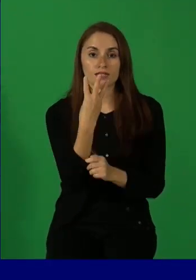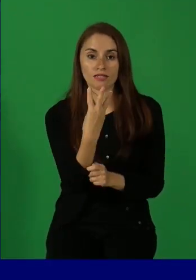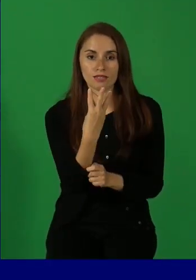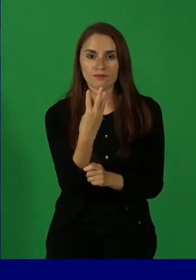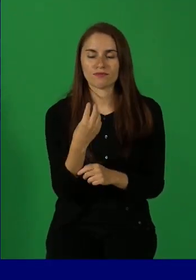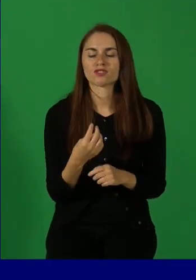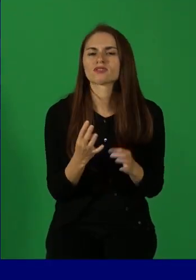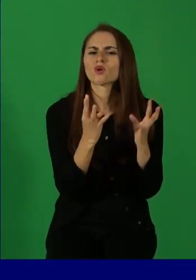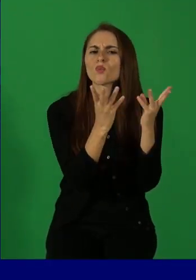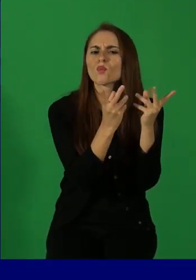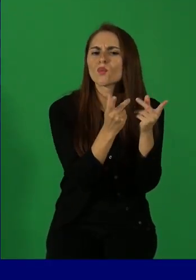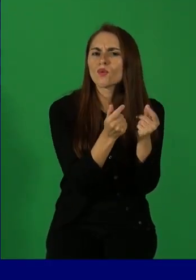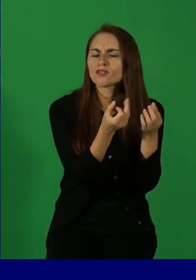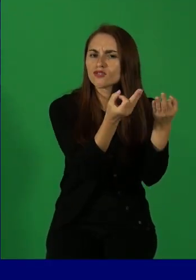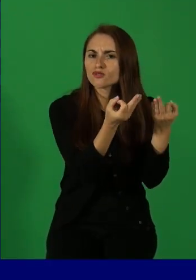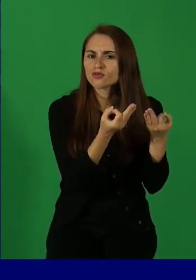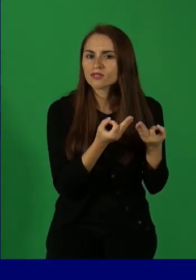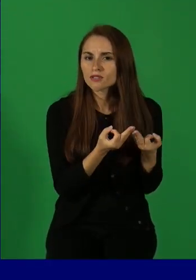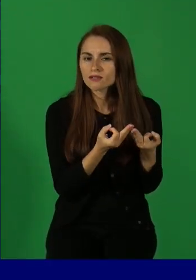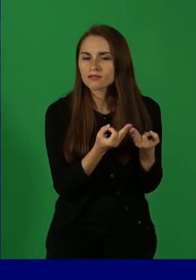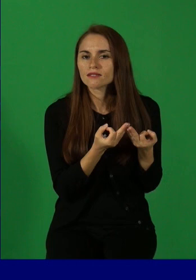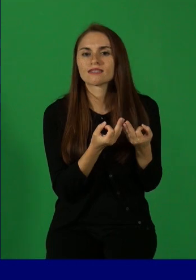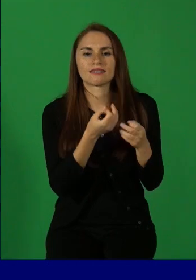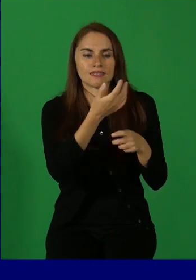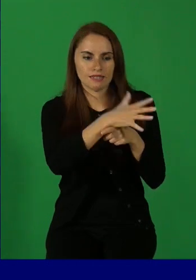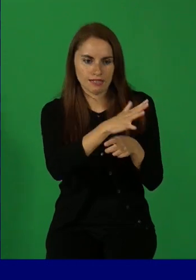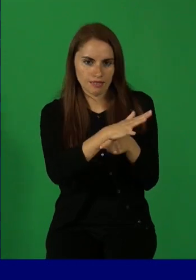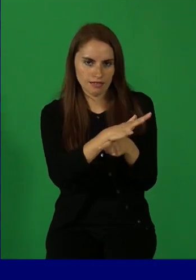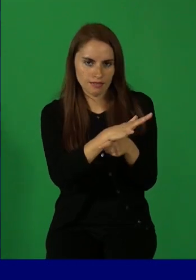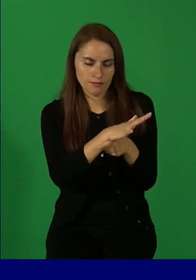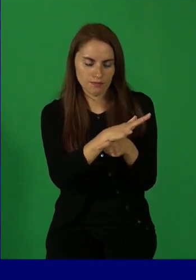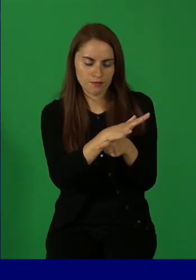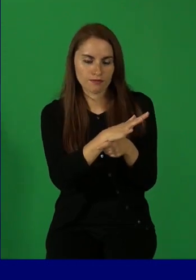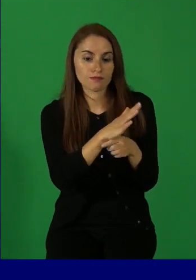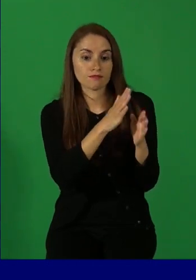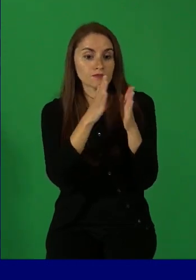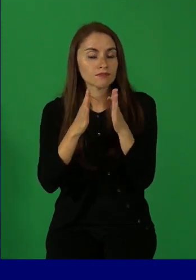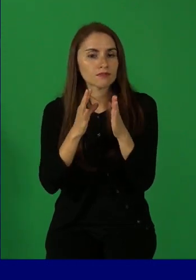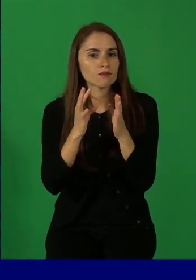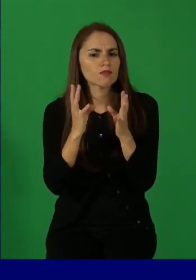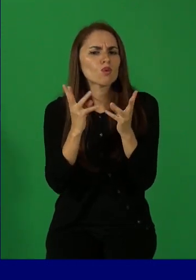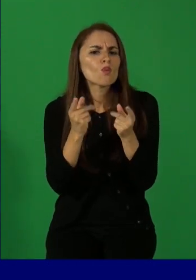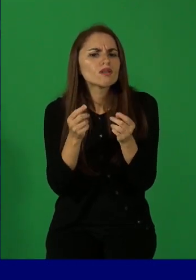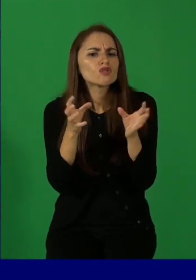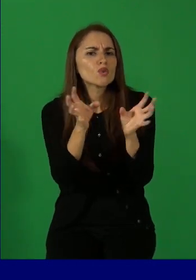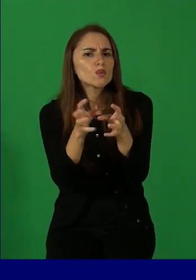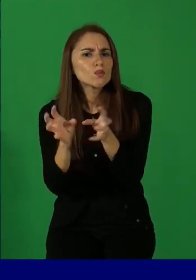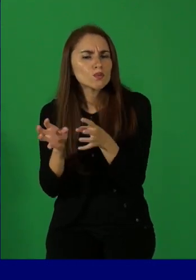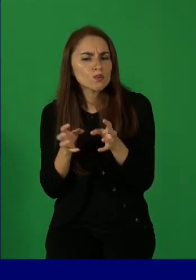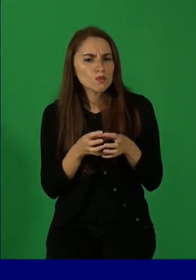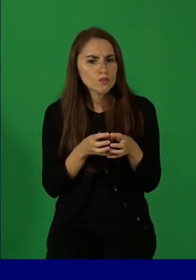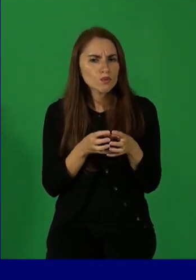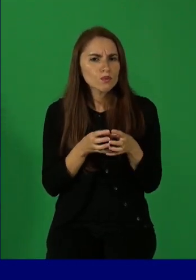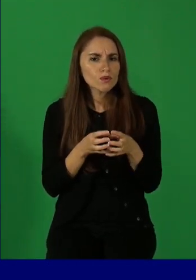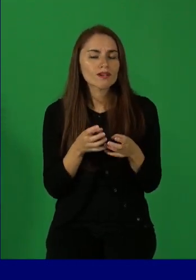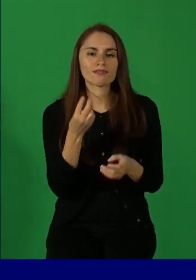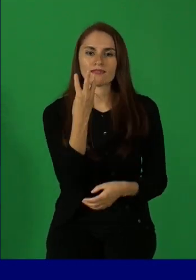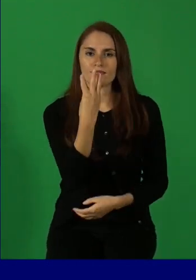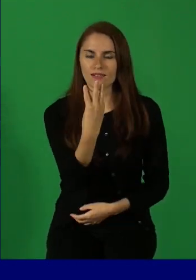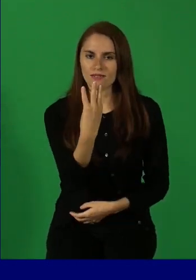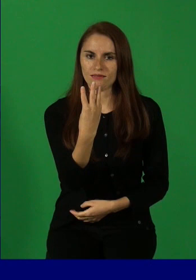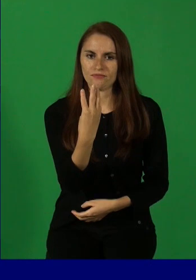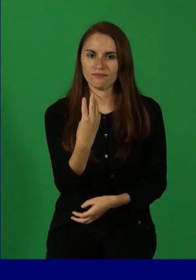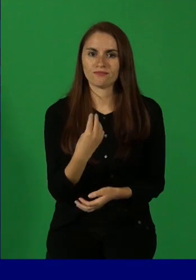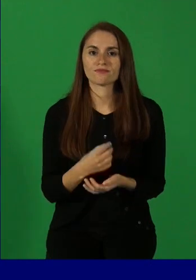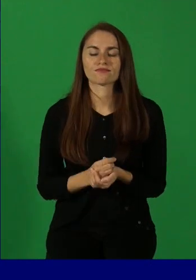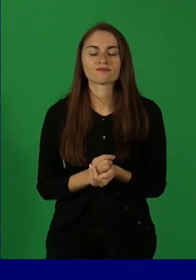decir, ¿cuántos elementos vamos a repartir? 15. ¿En cuántos grupos los vamos a repartir? En